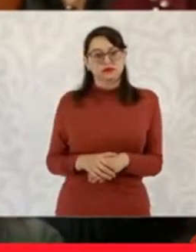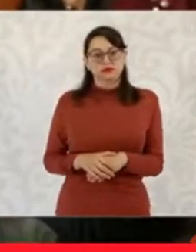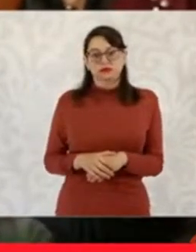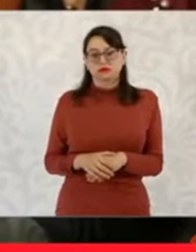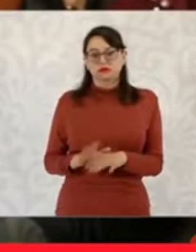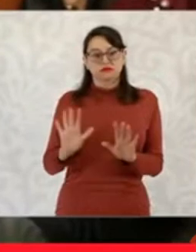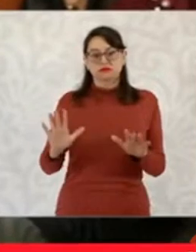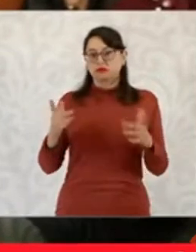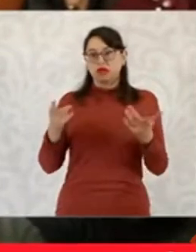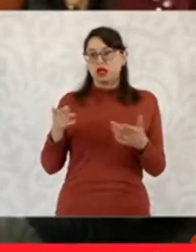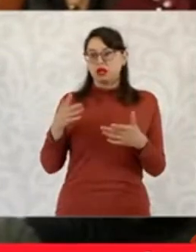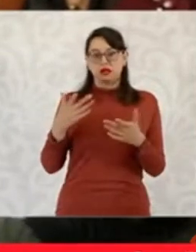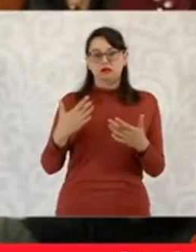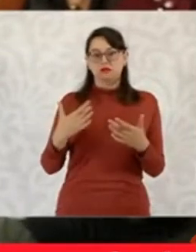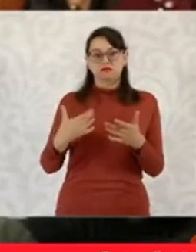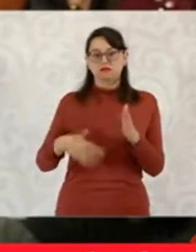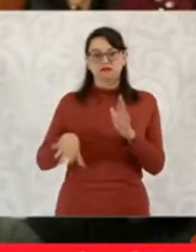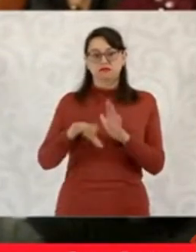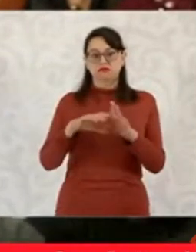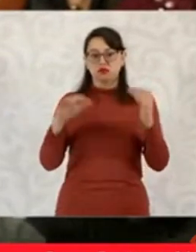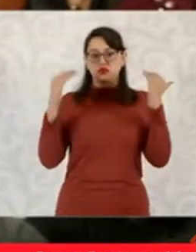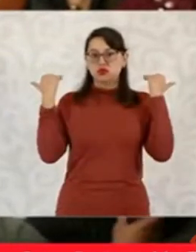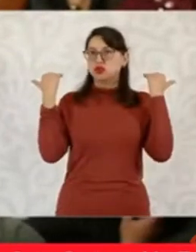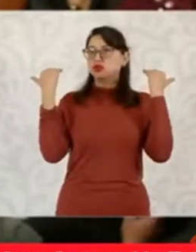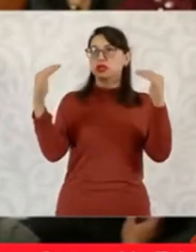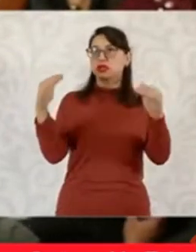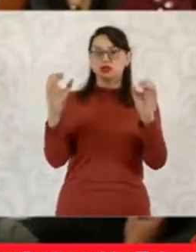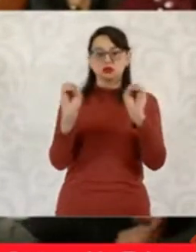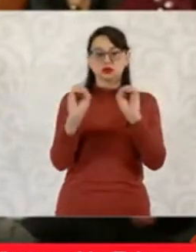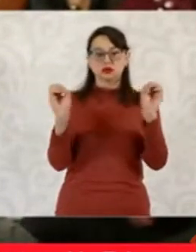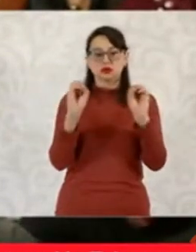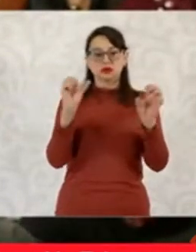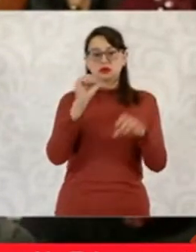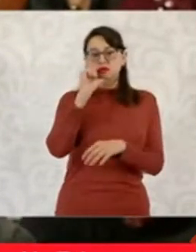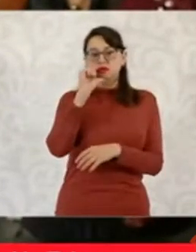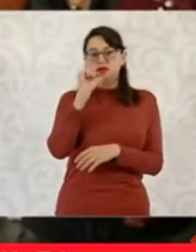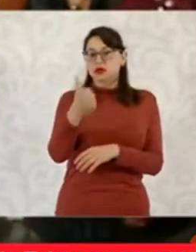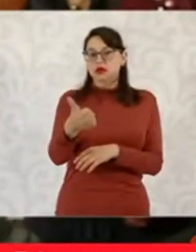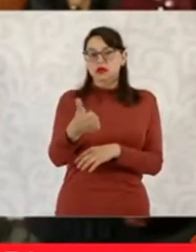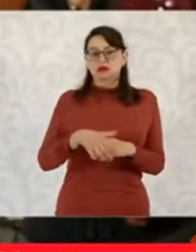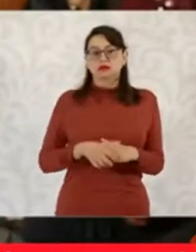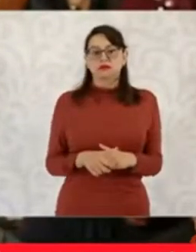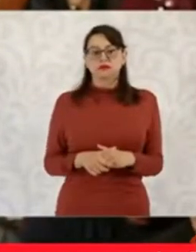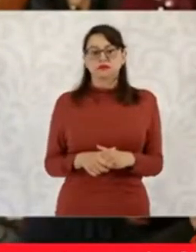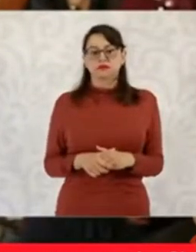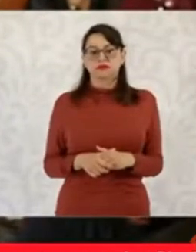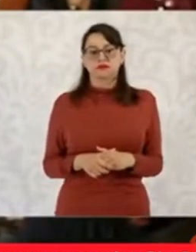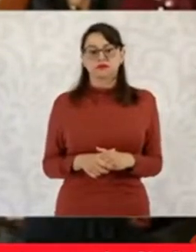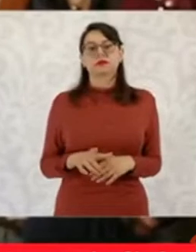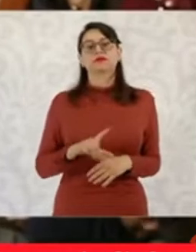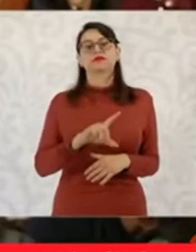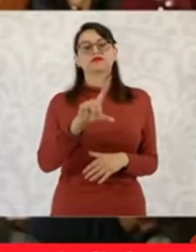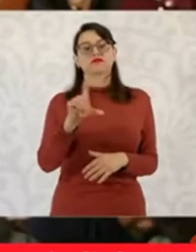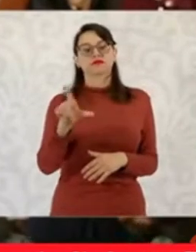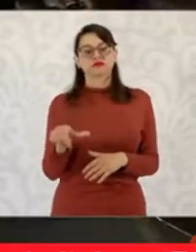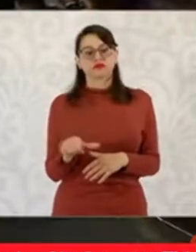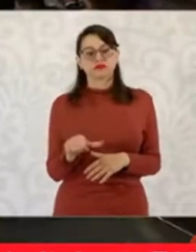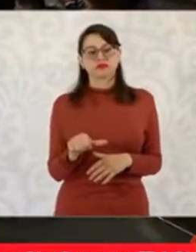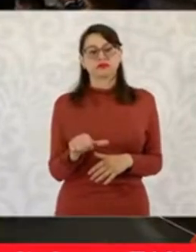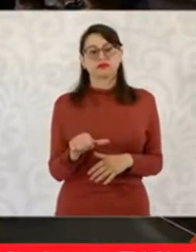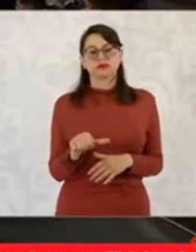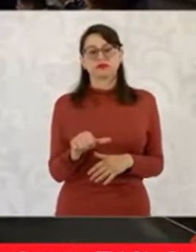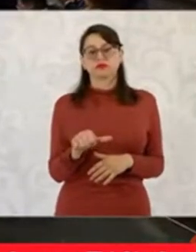no tienen ni techo, no tienen mayor estructura más que eso. Avanzando del lado izquierdo, en